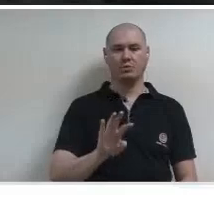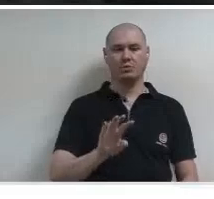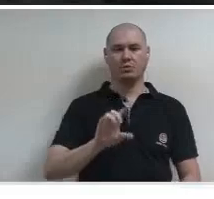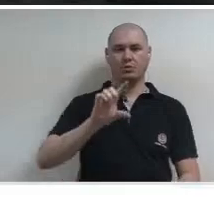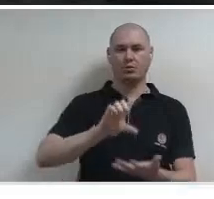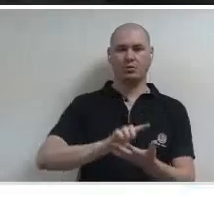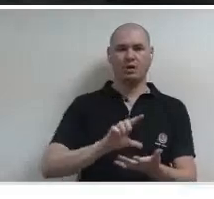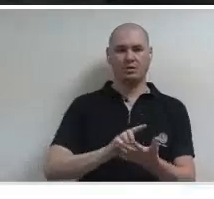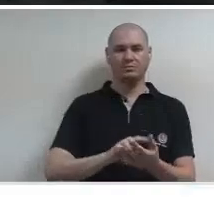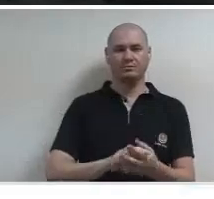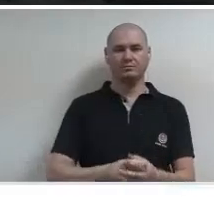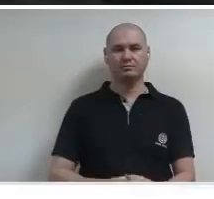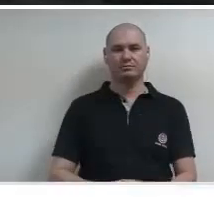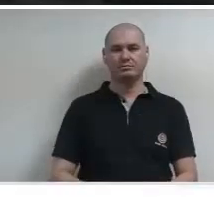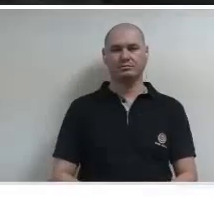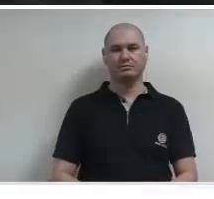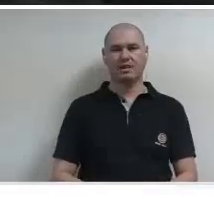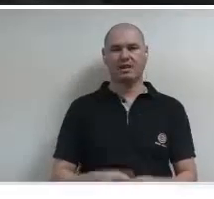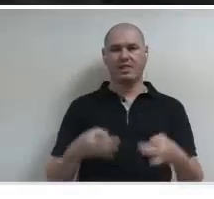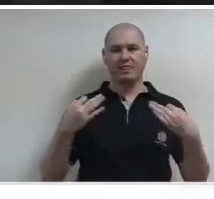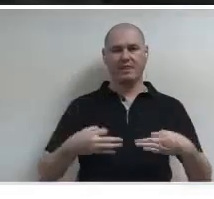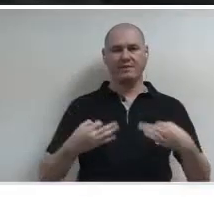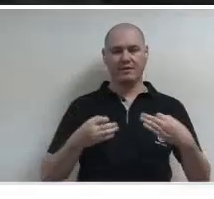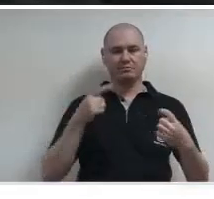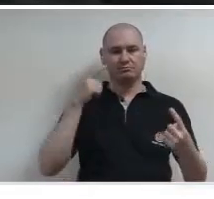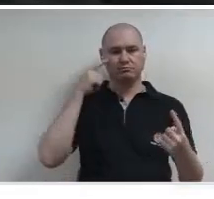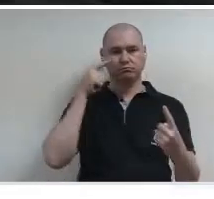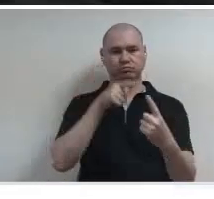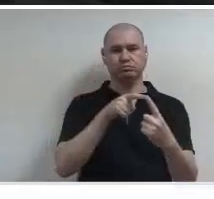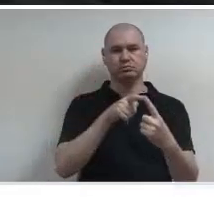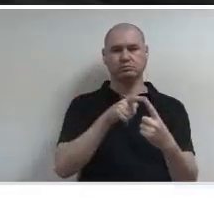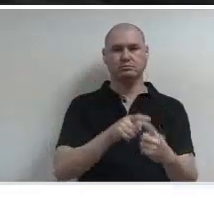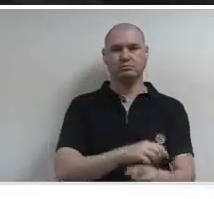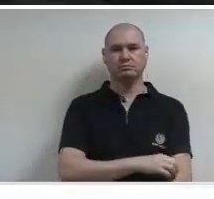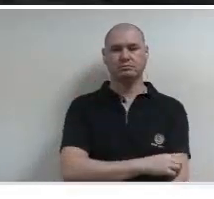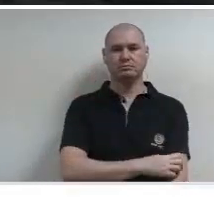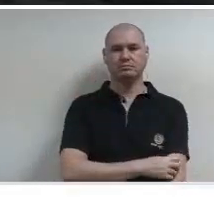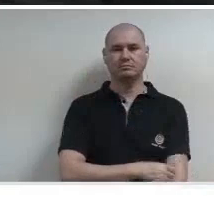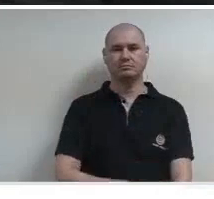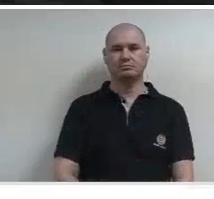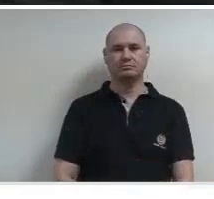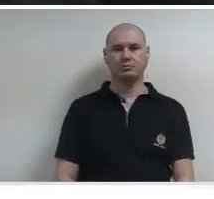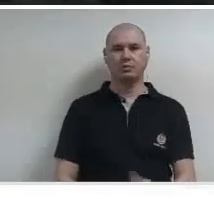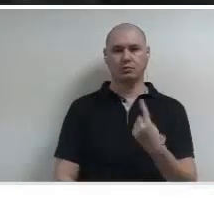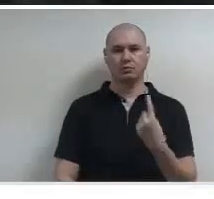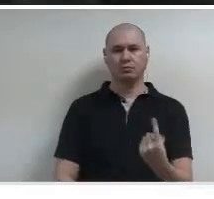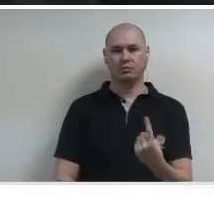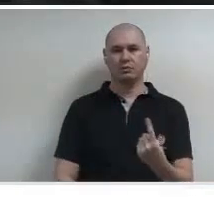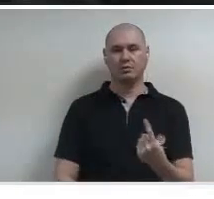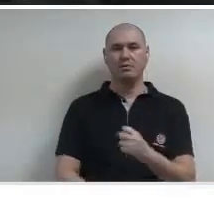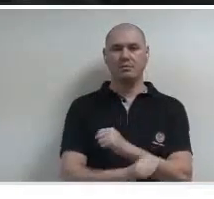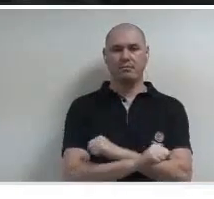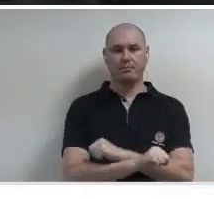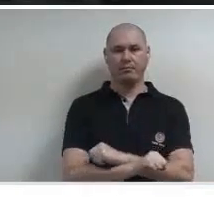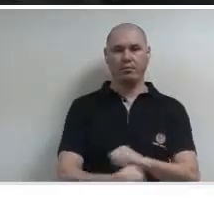Ha, roesha. De los cuales cuatro cosas. Puede ser tomado.